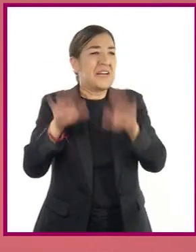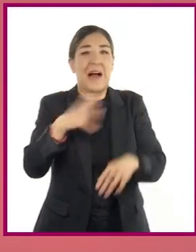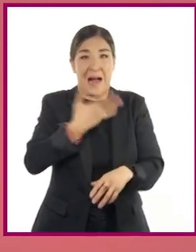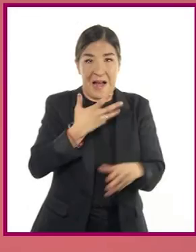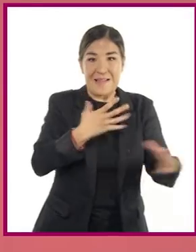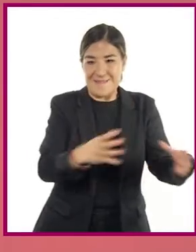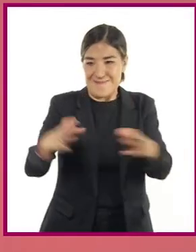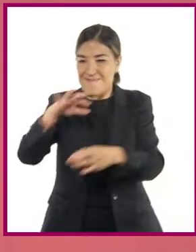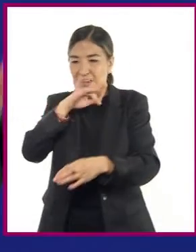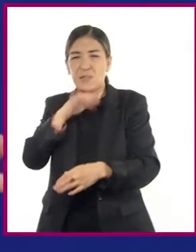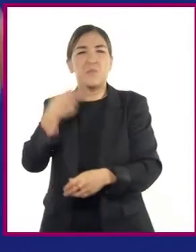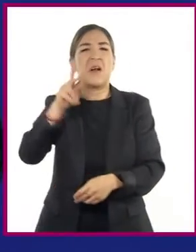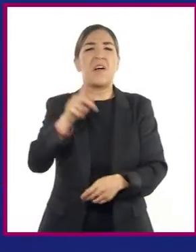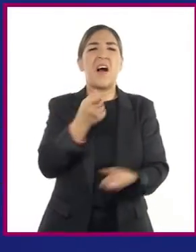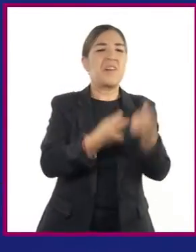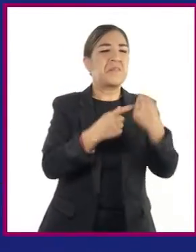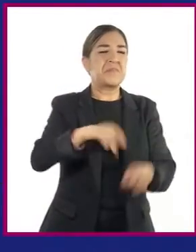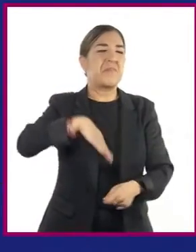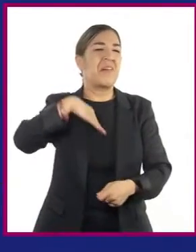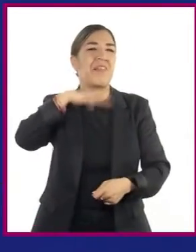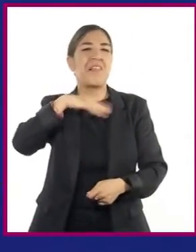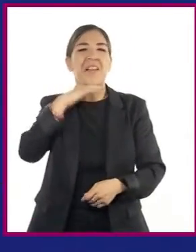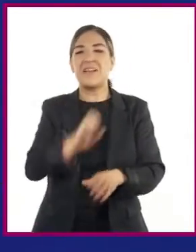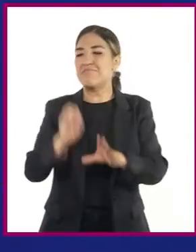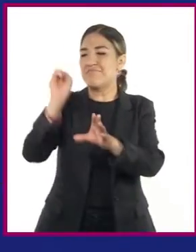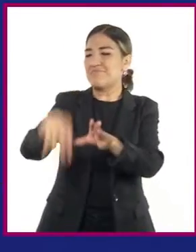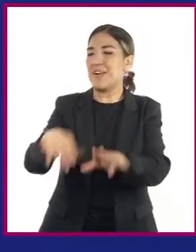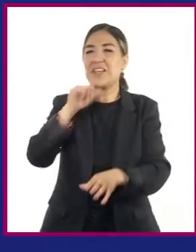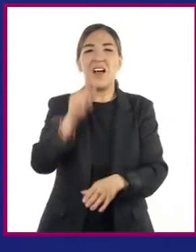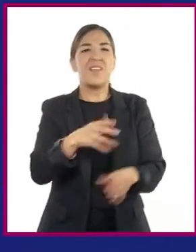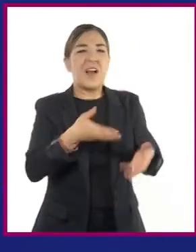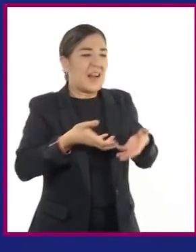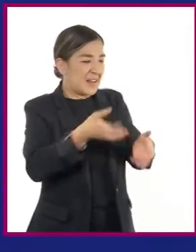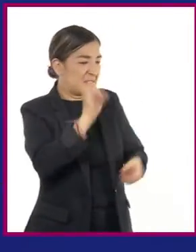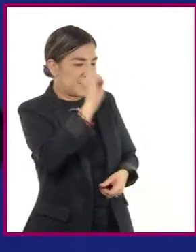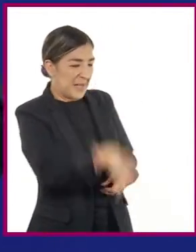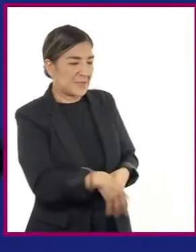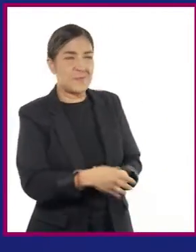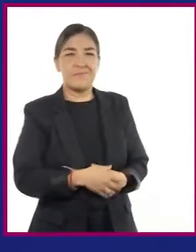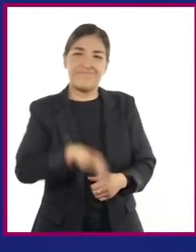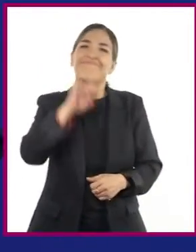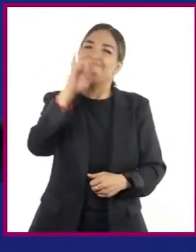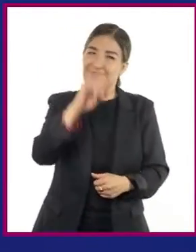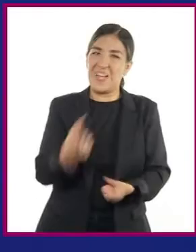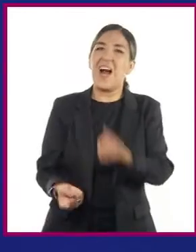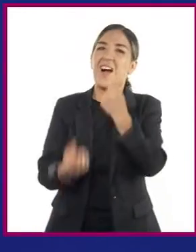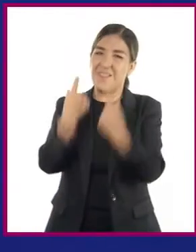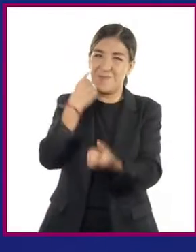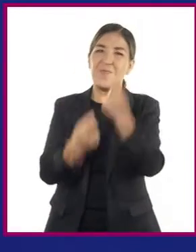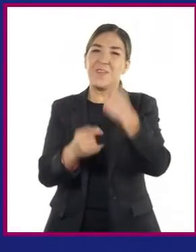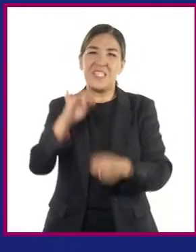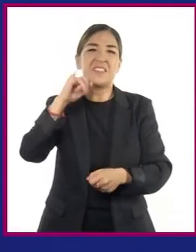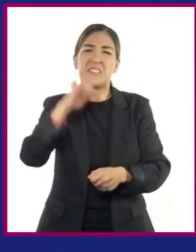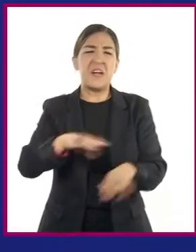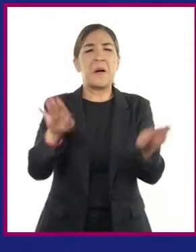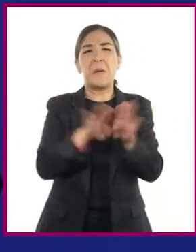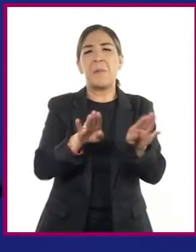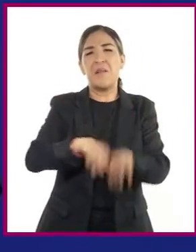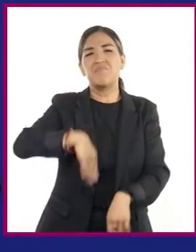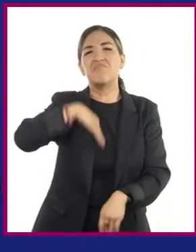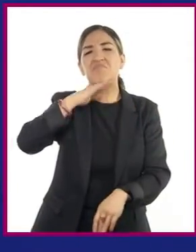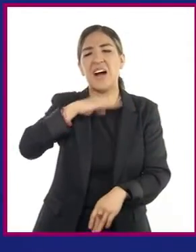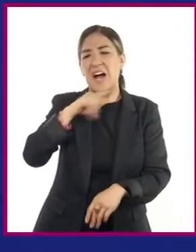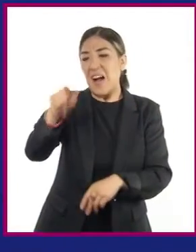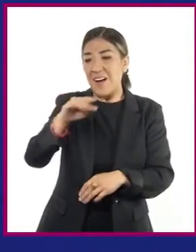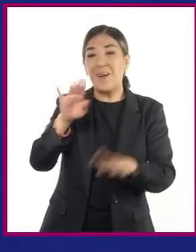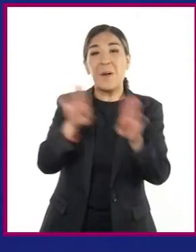sea? Eso también puede ser una causa. Claro que sí, que haya quien decide deliberadamente no cumplir con